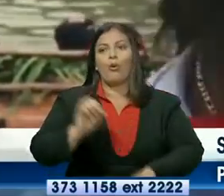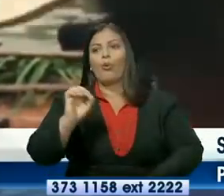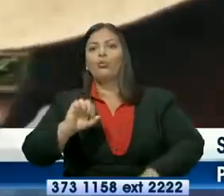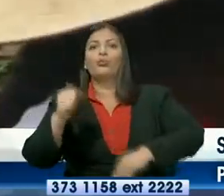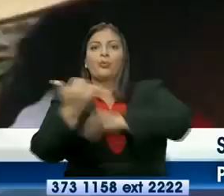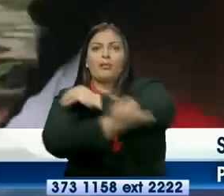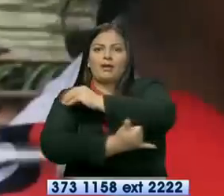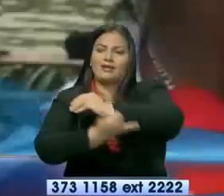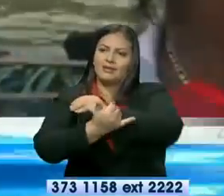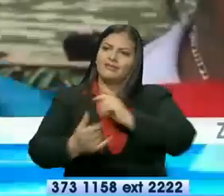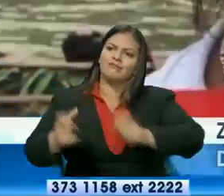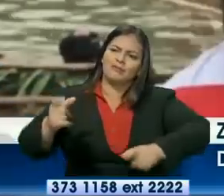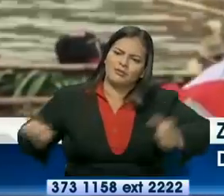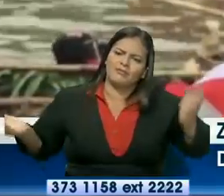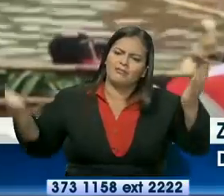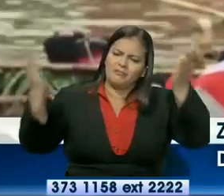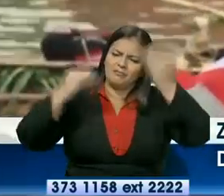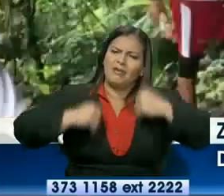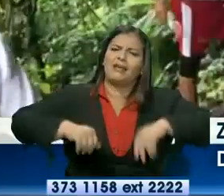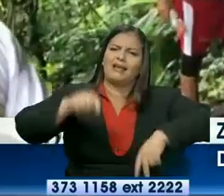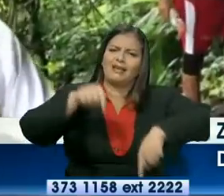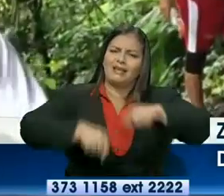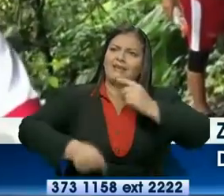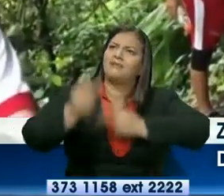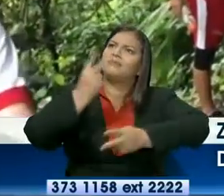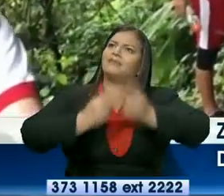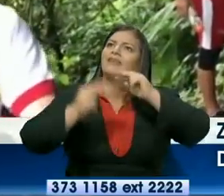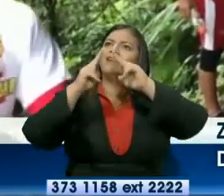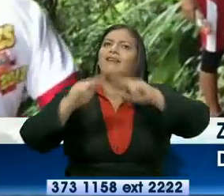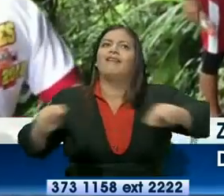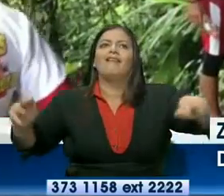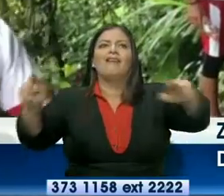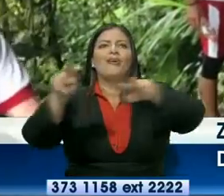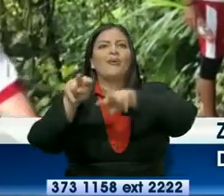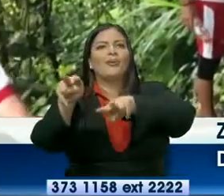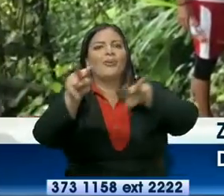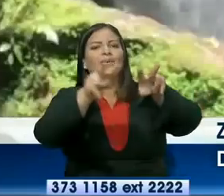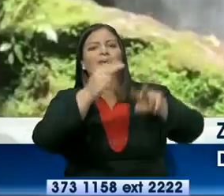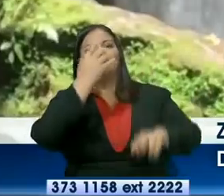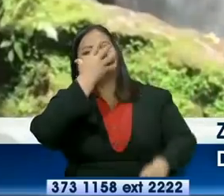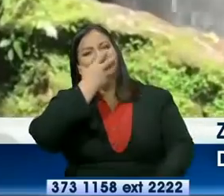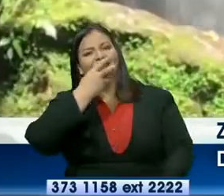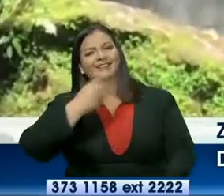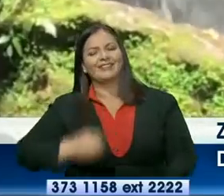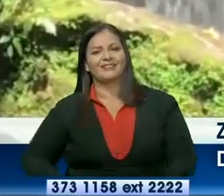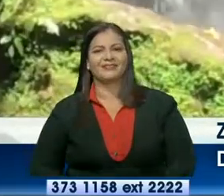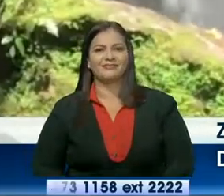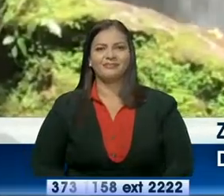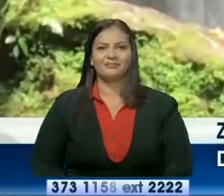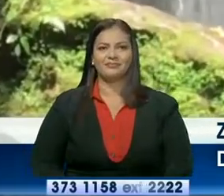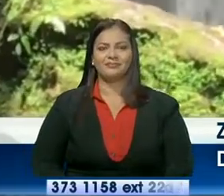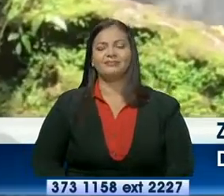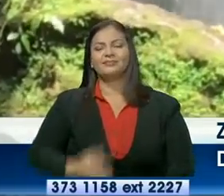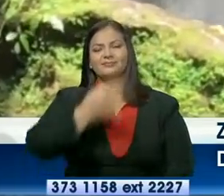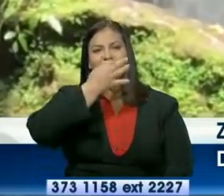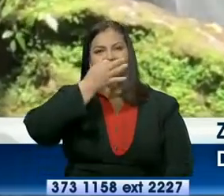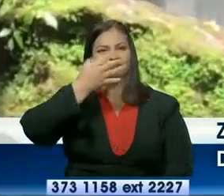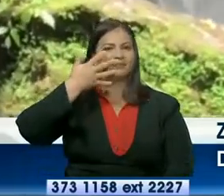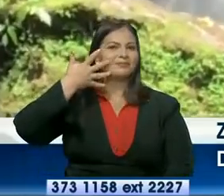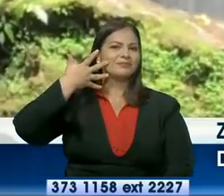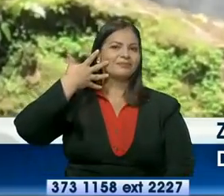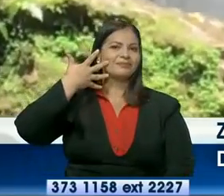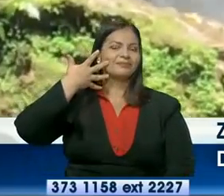disfrutar de esta naturaleza maravillosa. En la provincia de Zamora, Chinchipe, informó